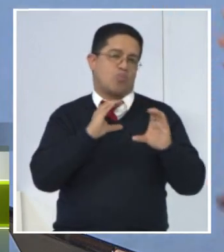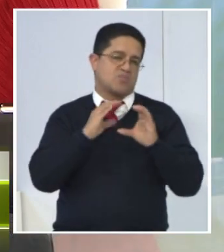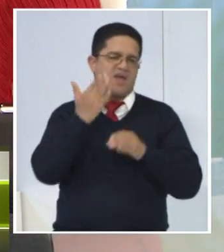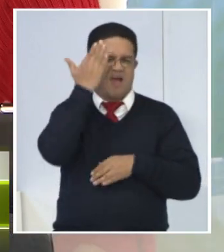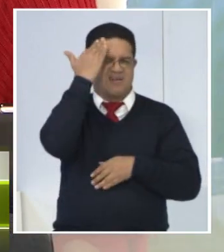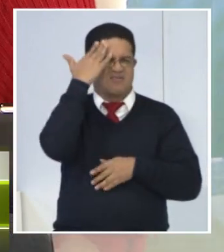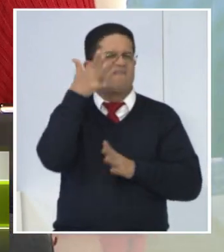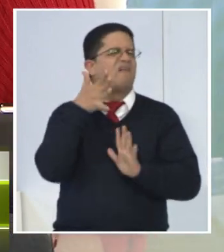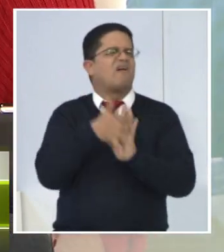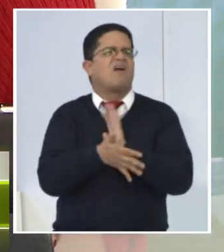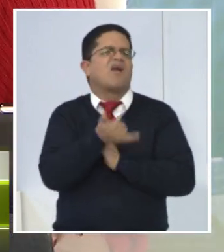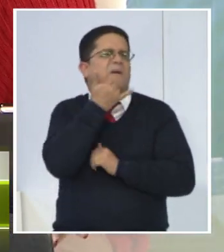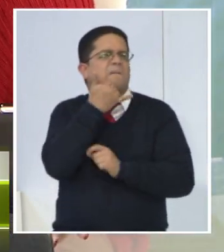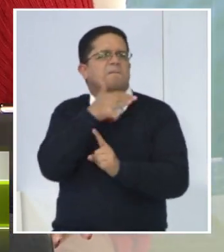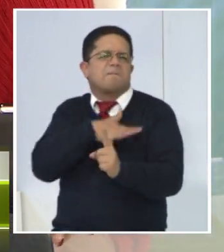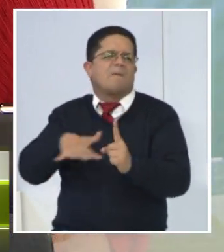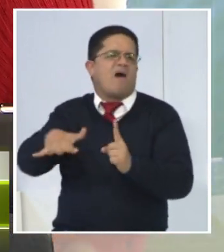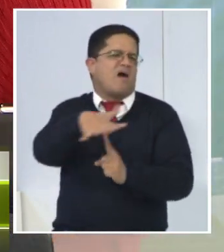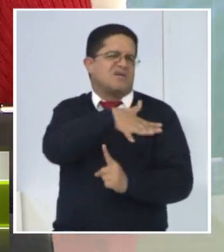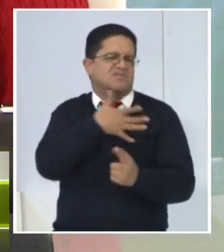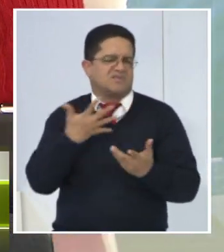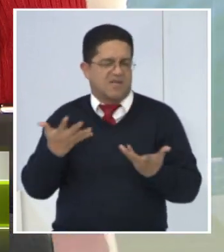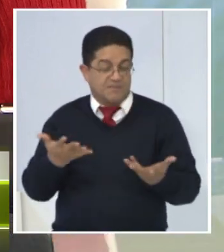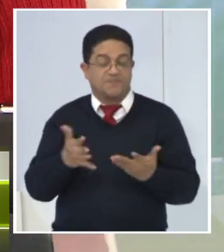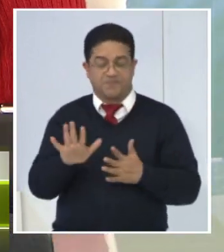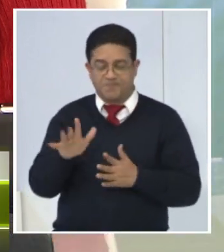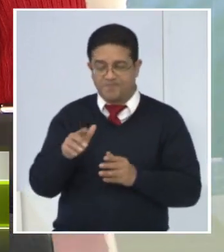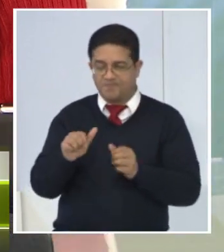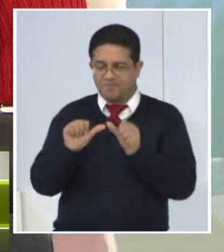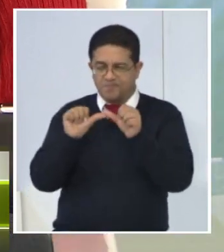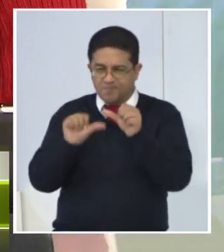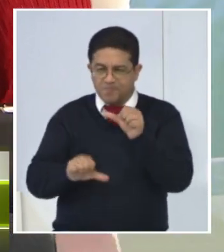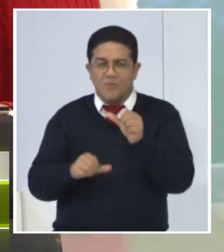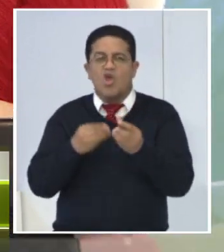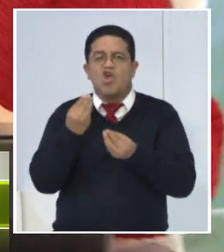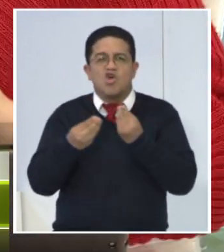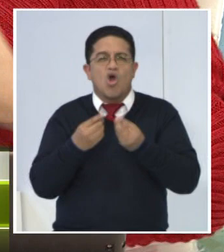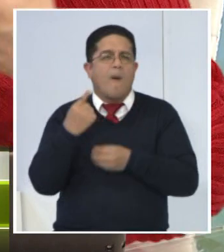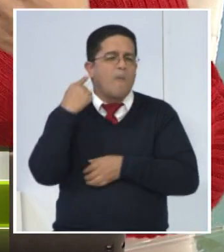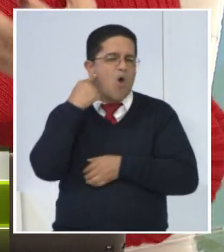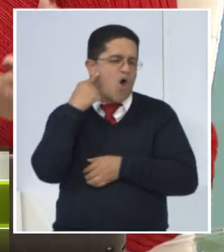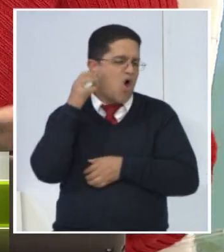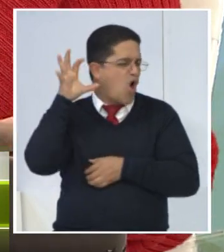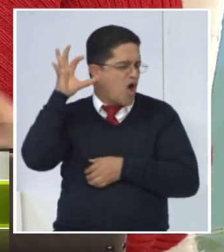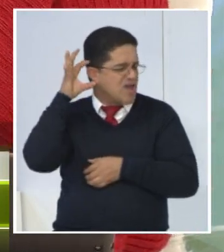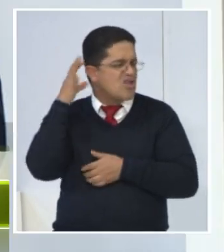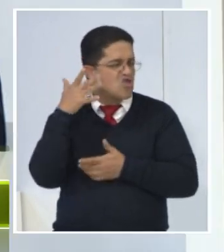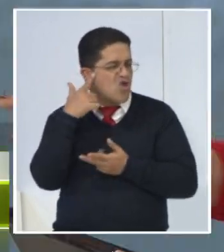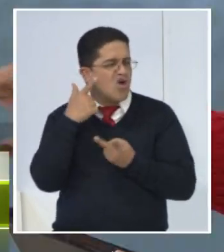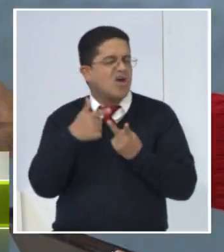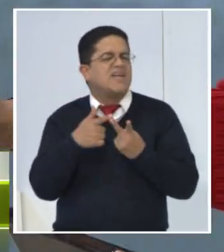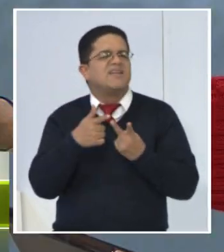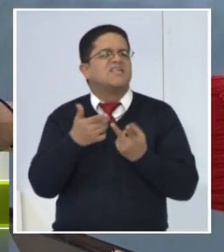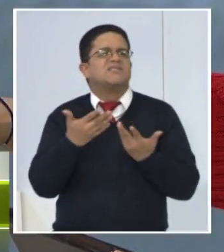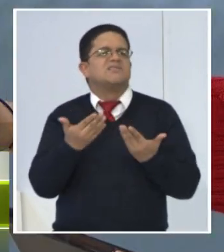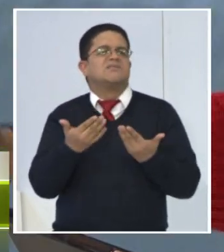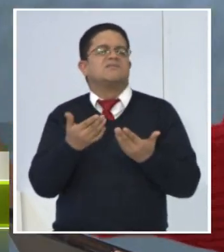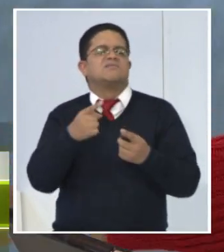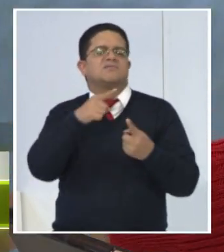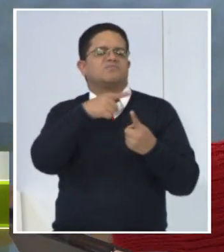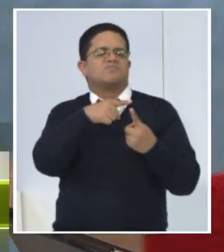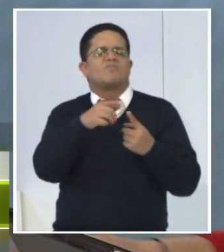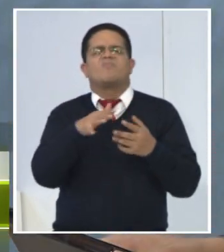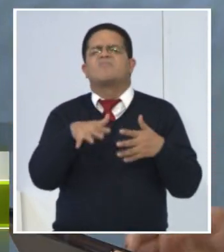está pasando a nuestro alrededor. Vamos a hablar un poco de la estructura de nuestro oído y qué estructuras se ven afectadas también